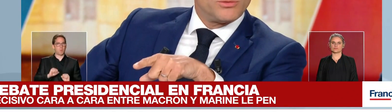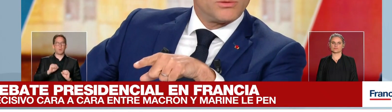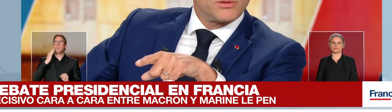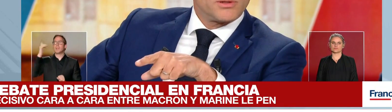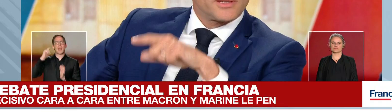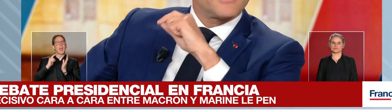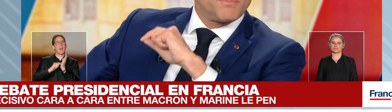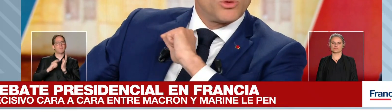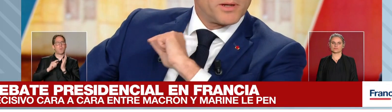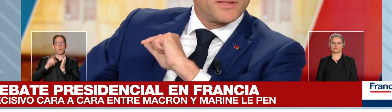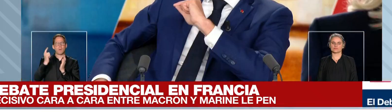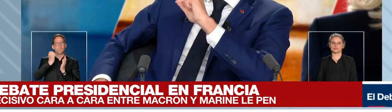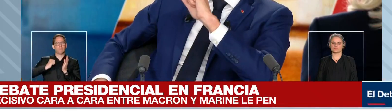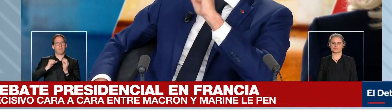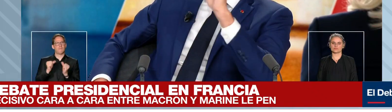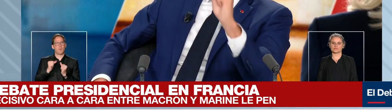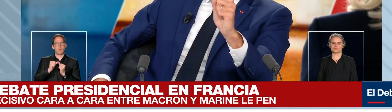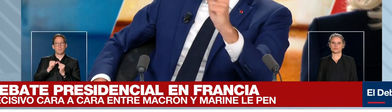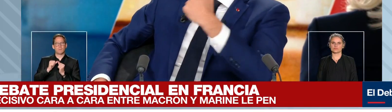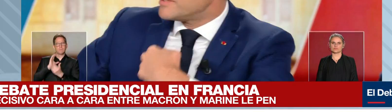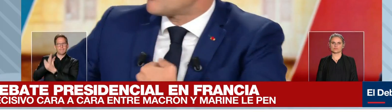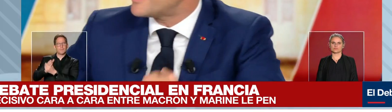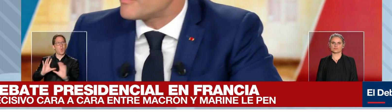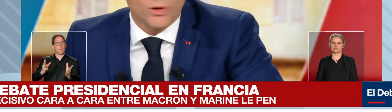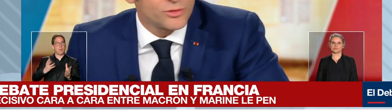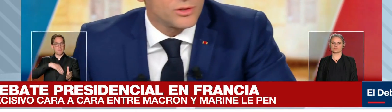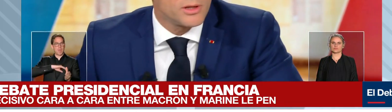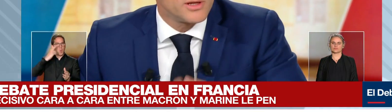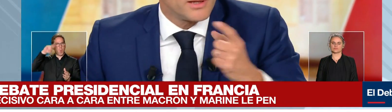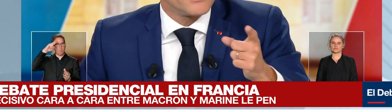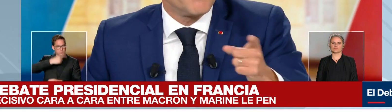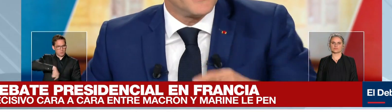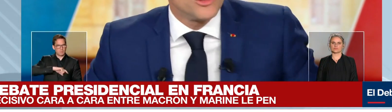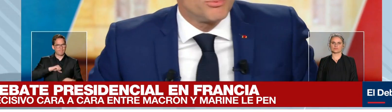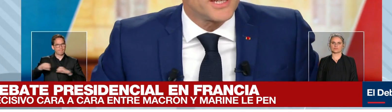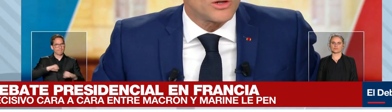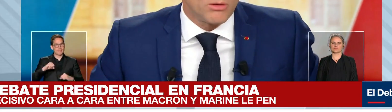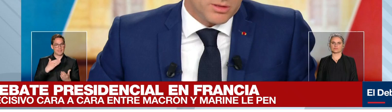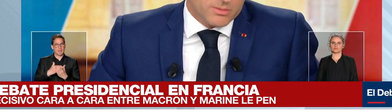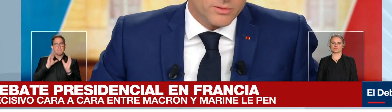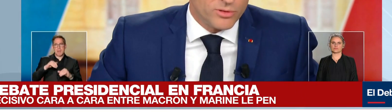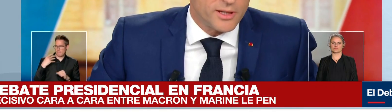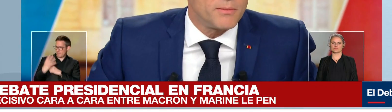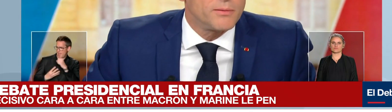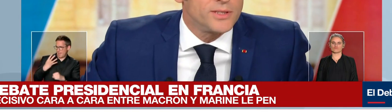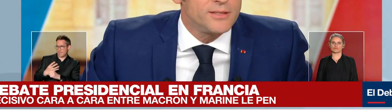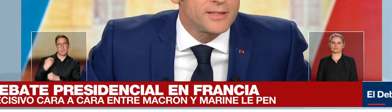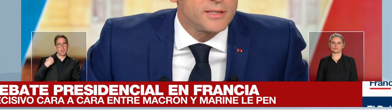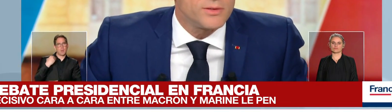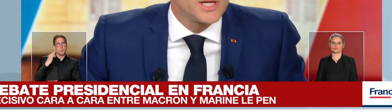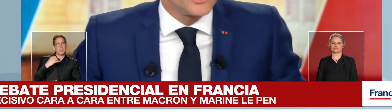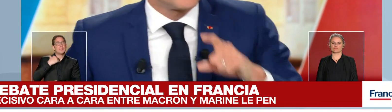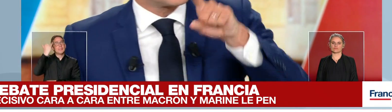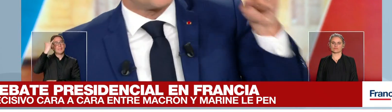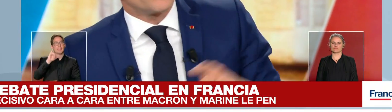grandes mercados no pagan impuestos, ¿quién nos permite responder? Pues Europa. Entonces, ese es el combate